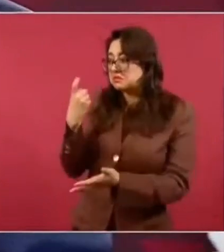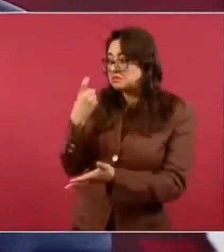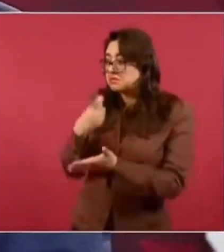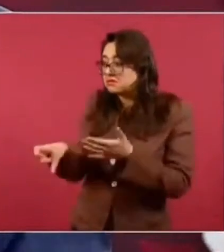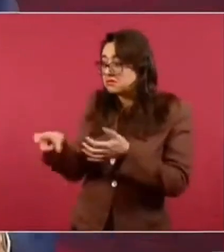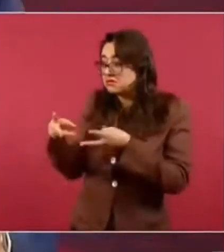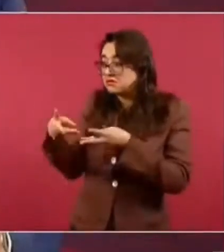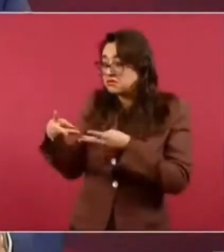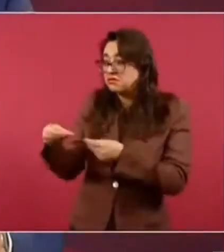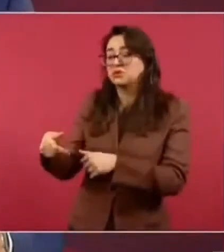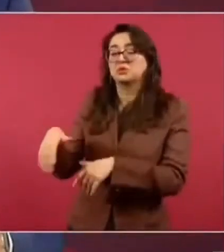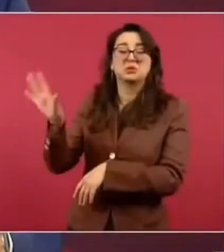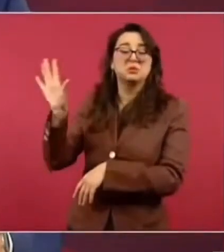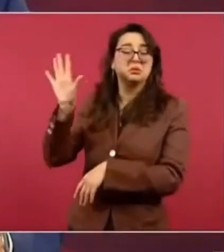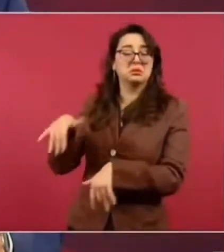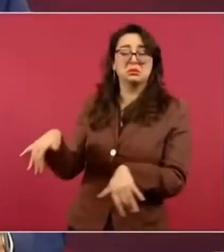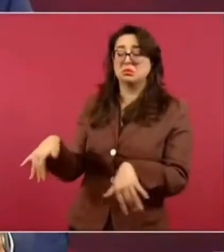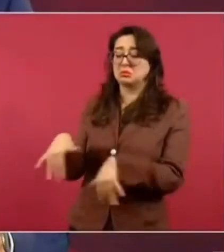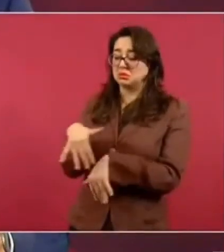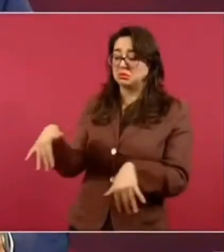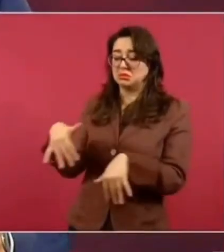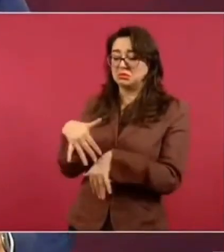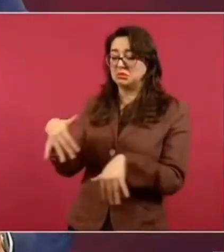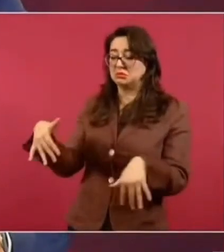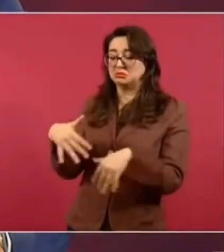En promedio,